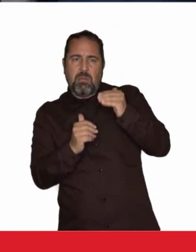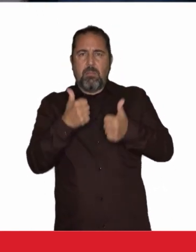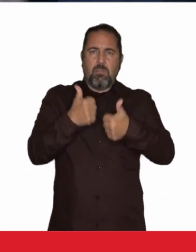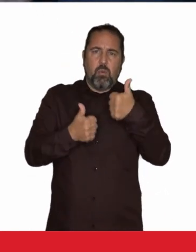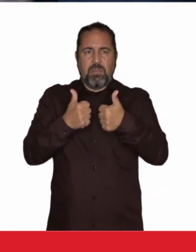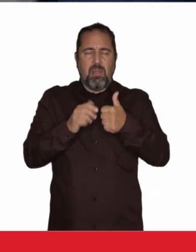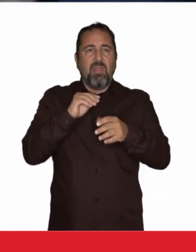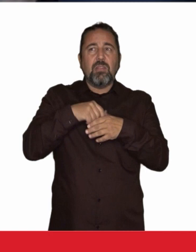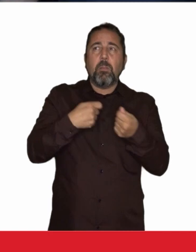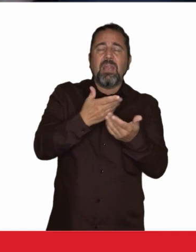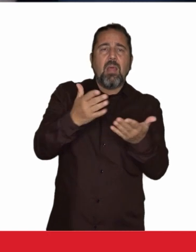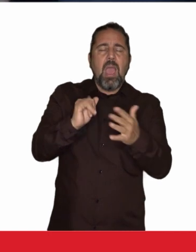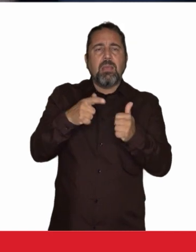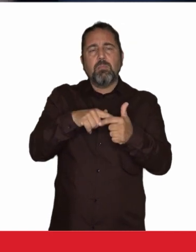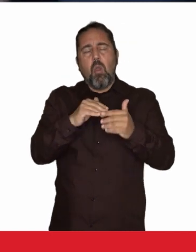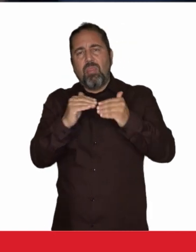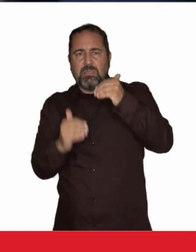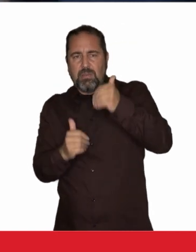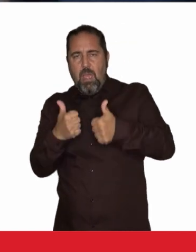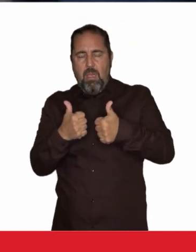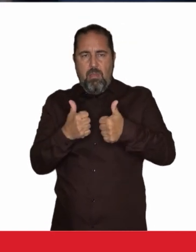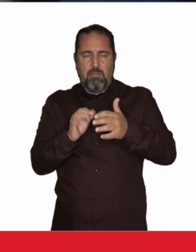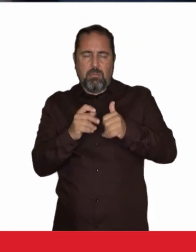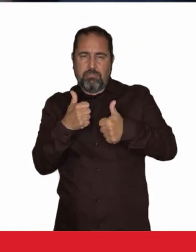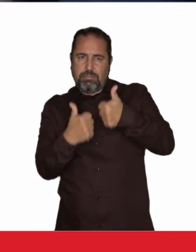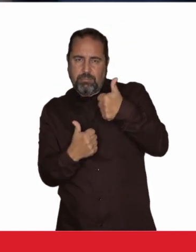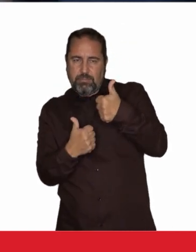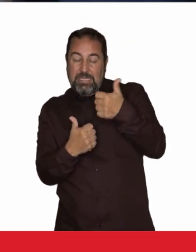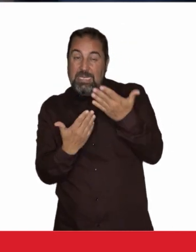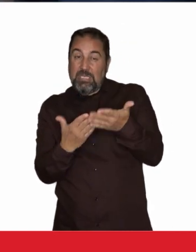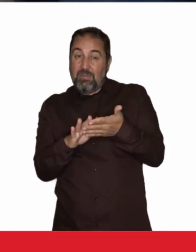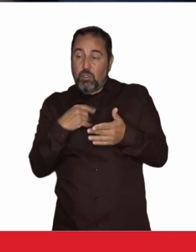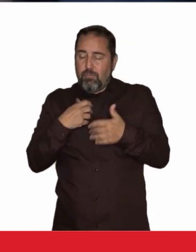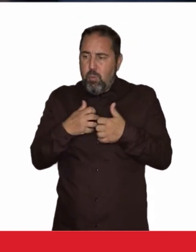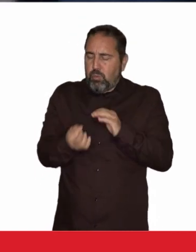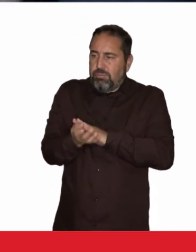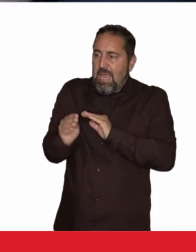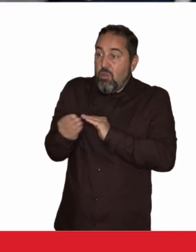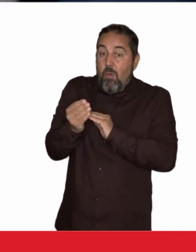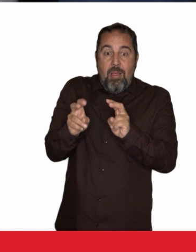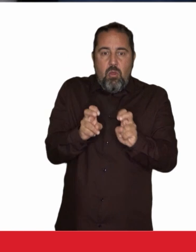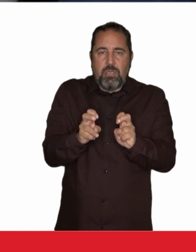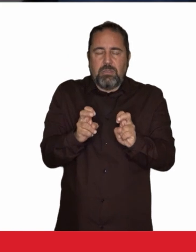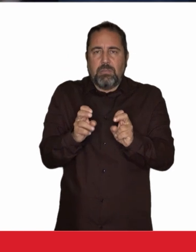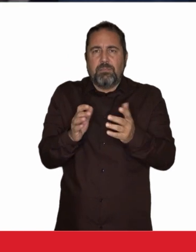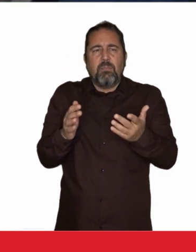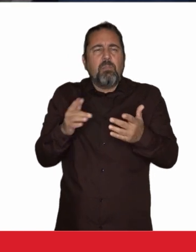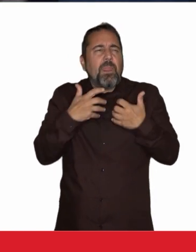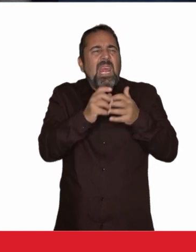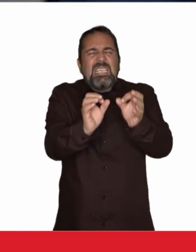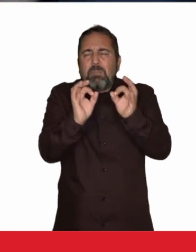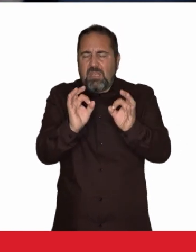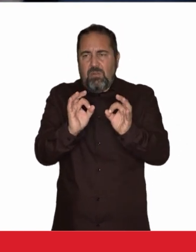digamos que de entrada tienen una desventaja competitiva en el mercado. Entonces, si creamos productos